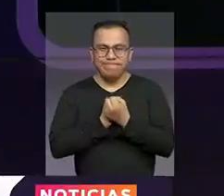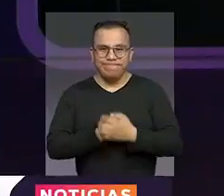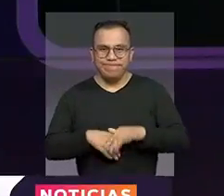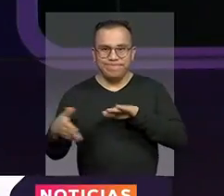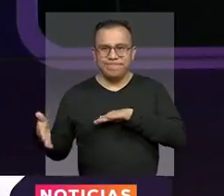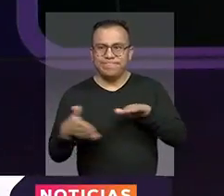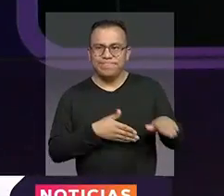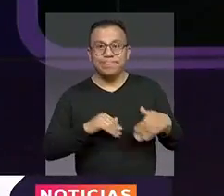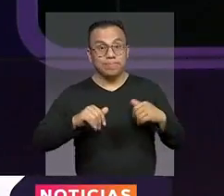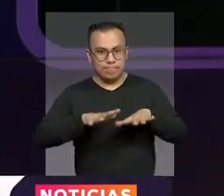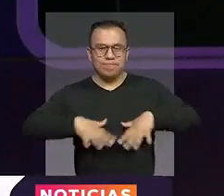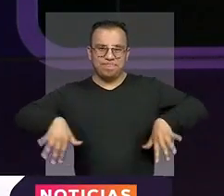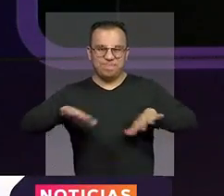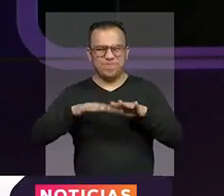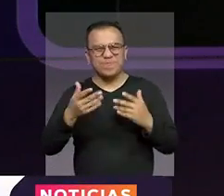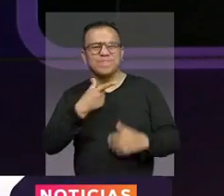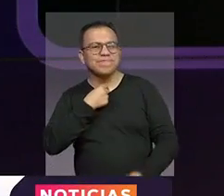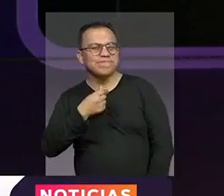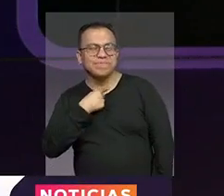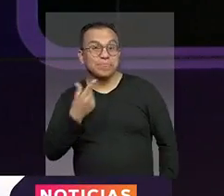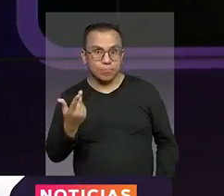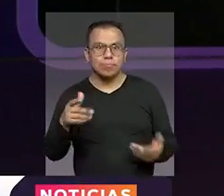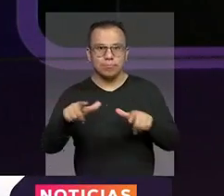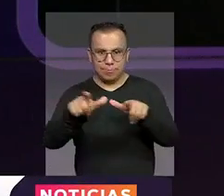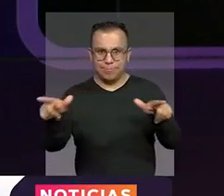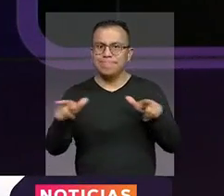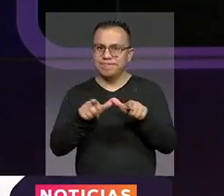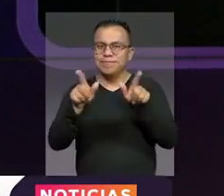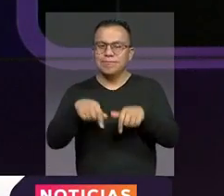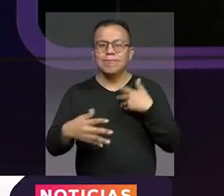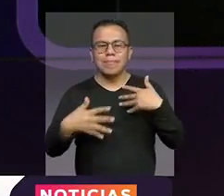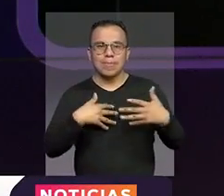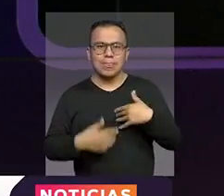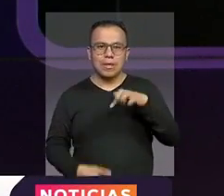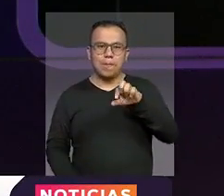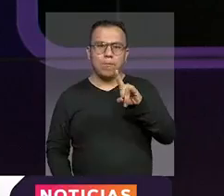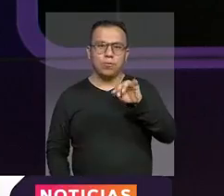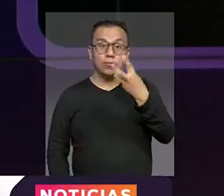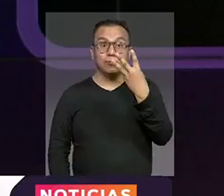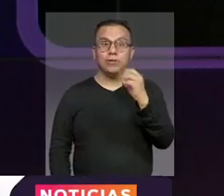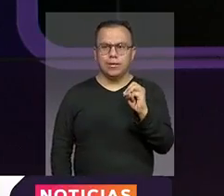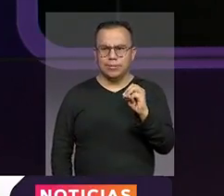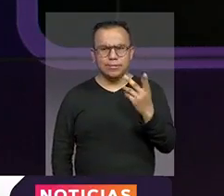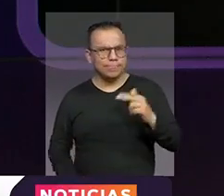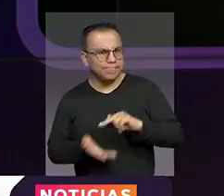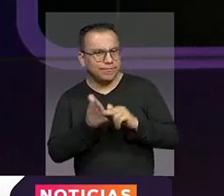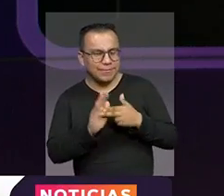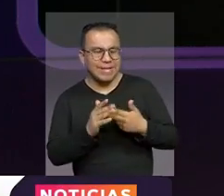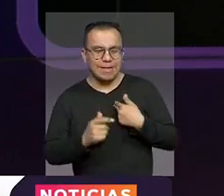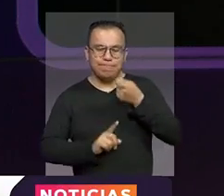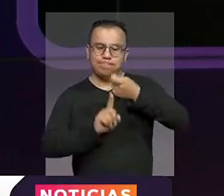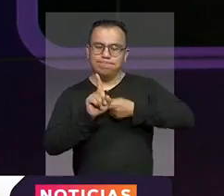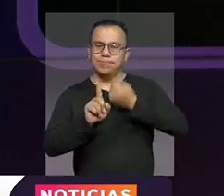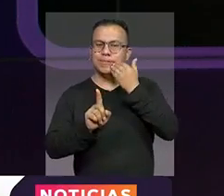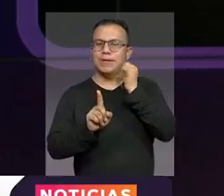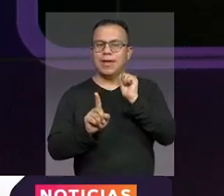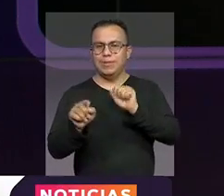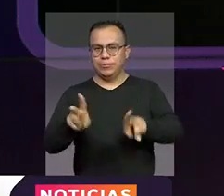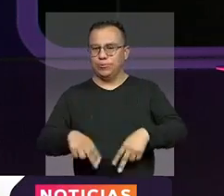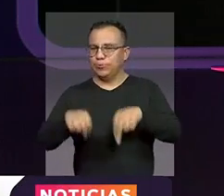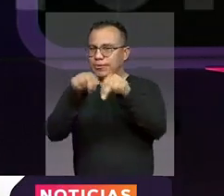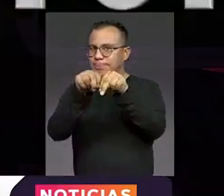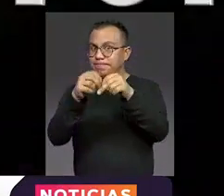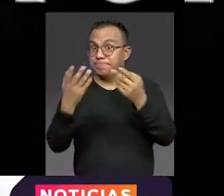Y se abre un espacio para una divertida comedia en la Sala Gaitán. Se trata de la obra Putos 30, que reflexiona sobre el papel de la mujer en la